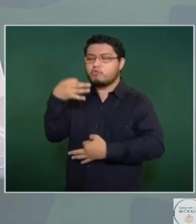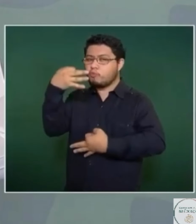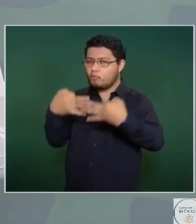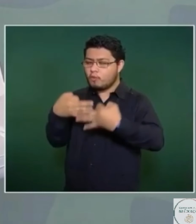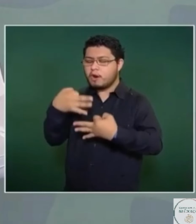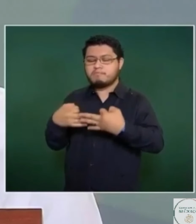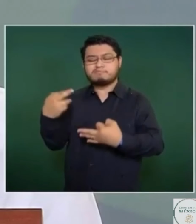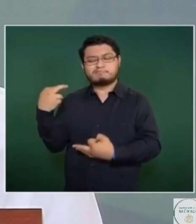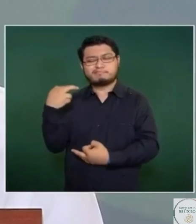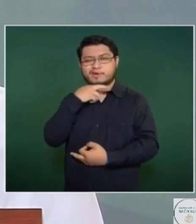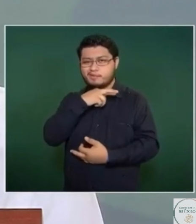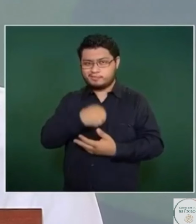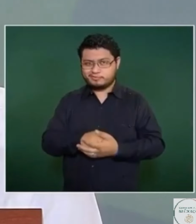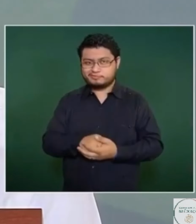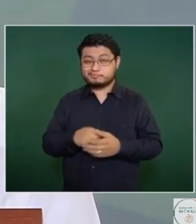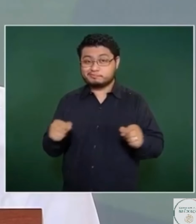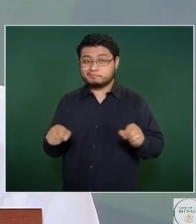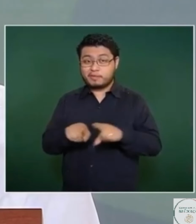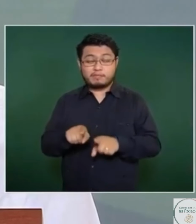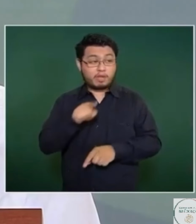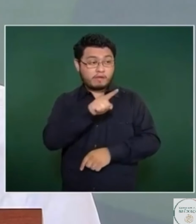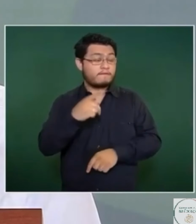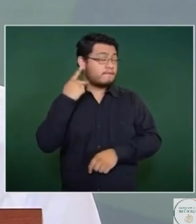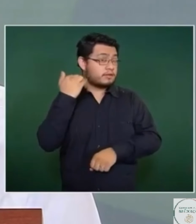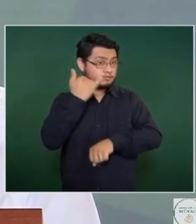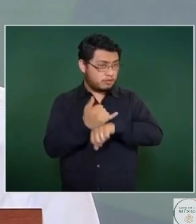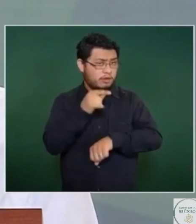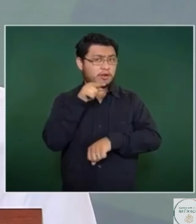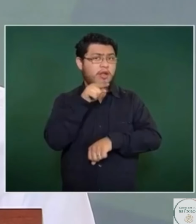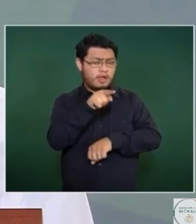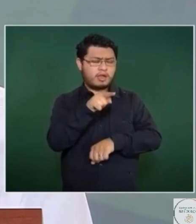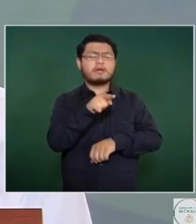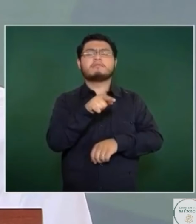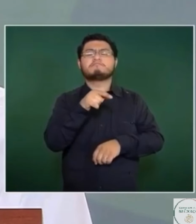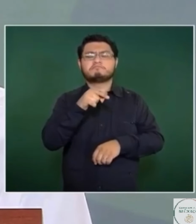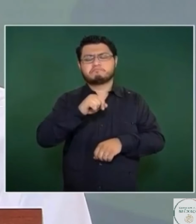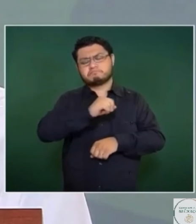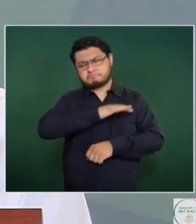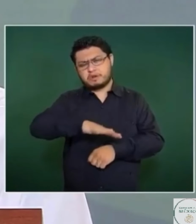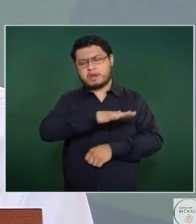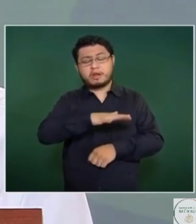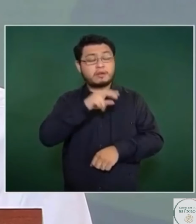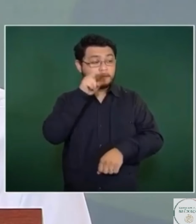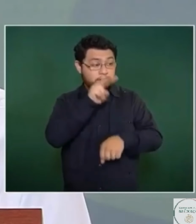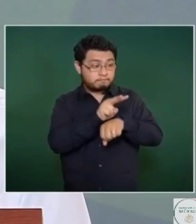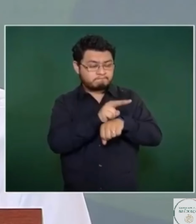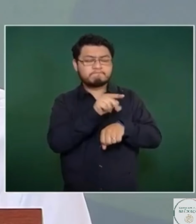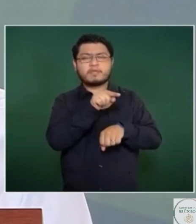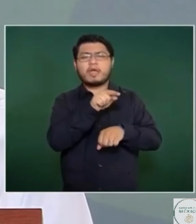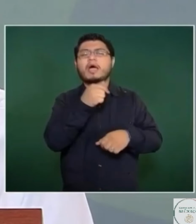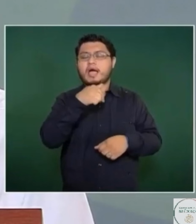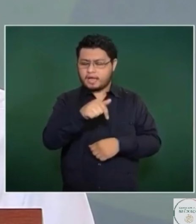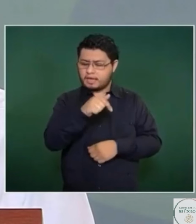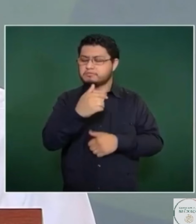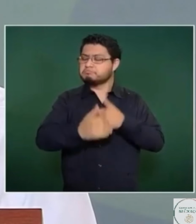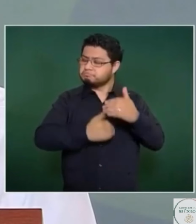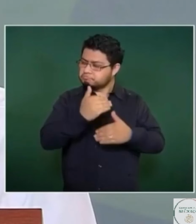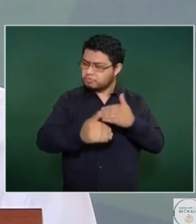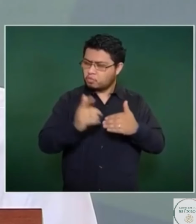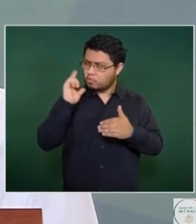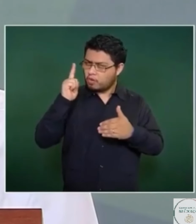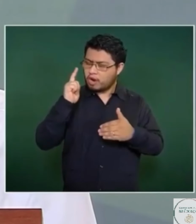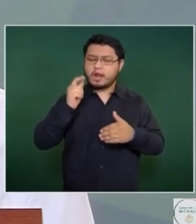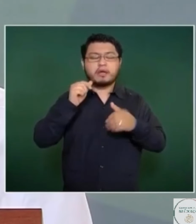estamos en ese mismo proceso en la Fiscalía del Estado, en un proyecto que se llama Fiscalía Digital, donde también esperamos que los tiempos